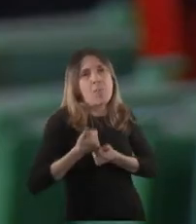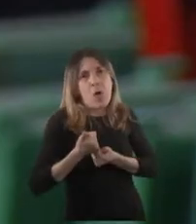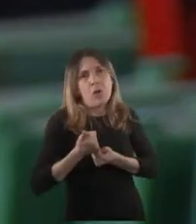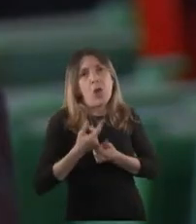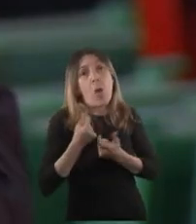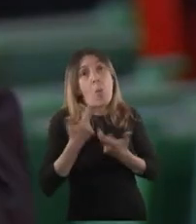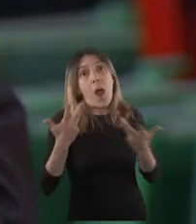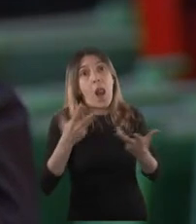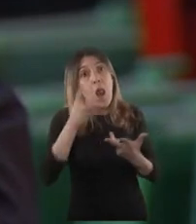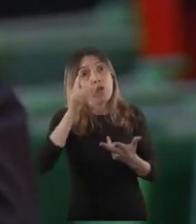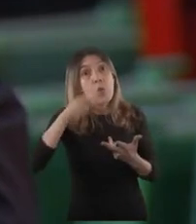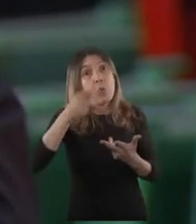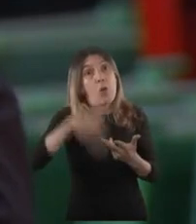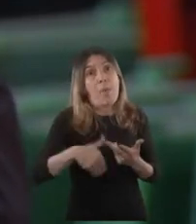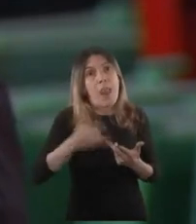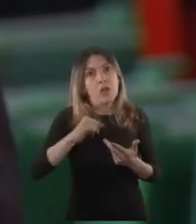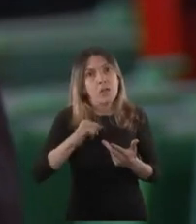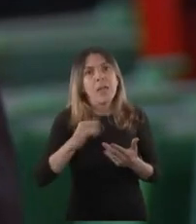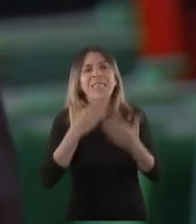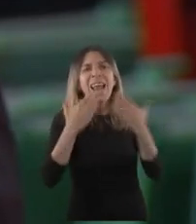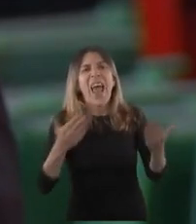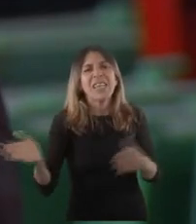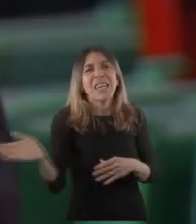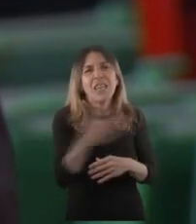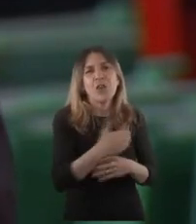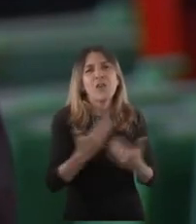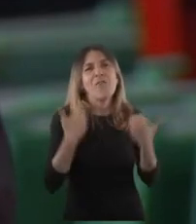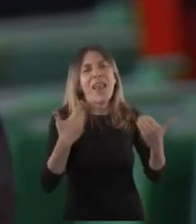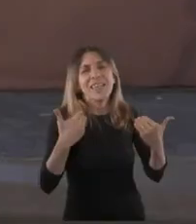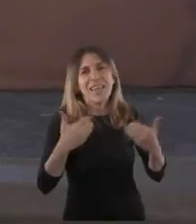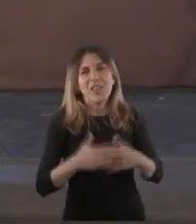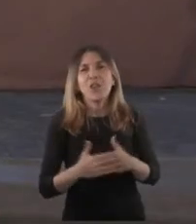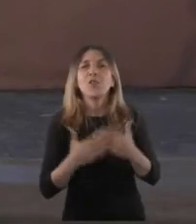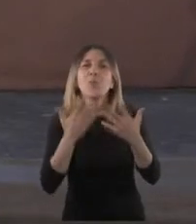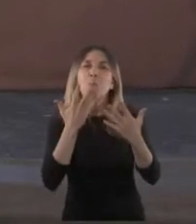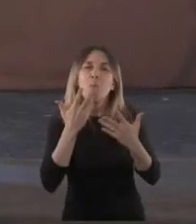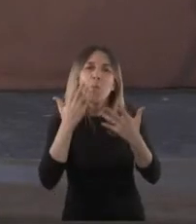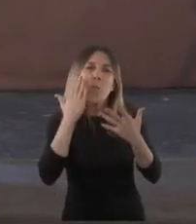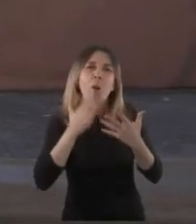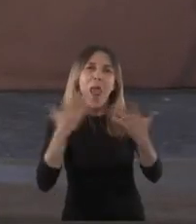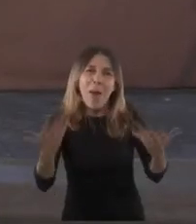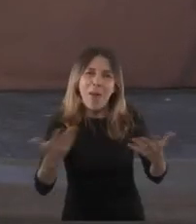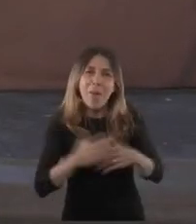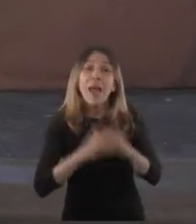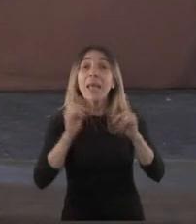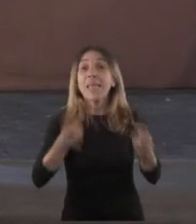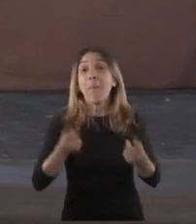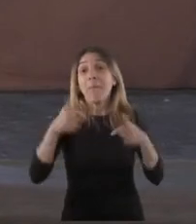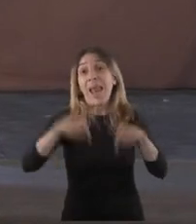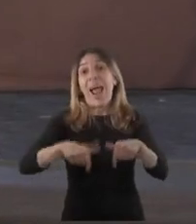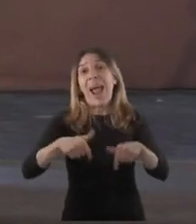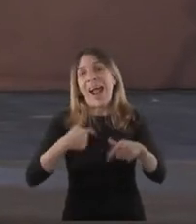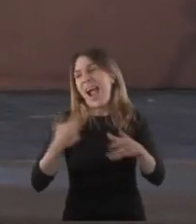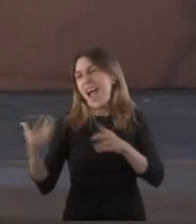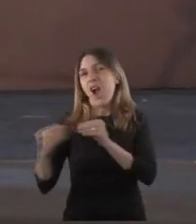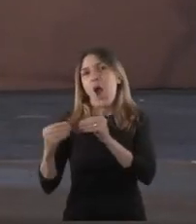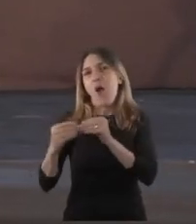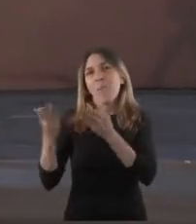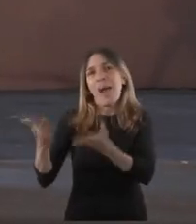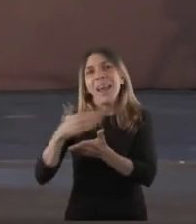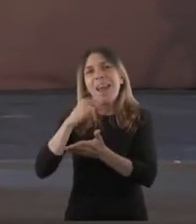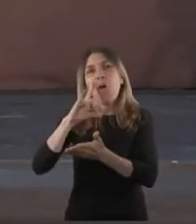con 8 puntos. Así que gracias a todos, felicitaciones, muy amable. Y también acá a mi compañera